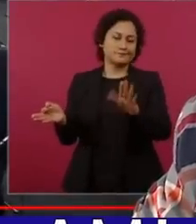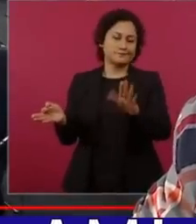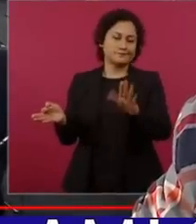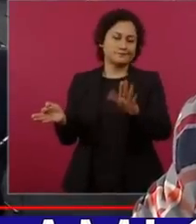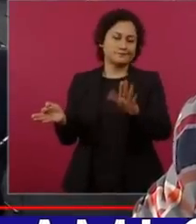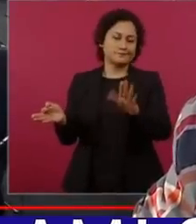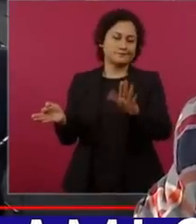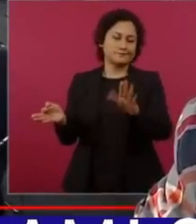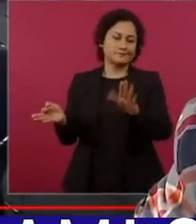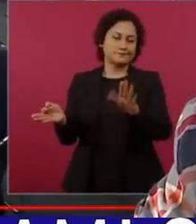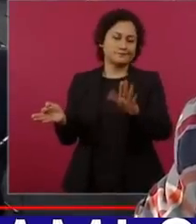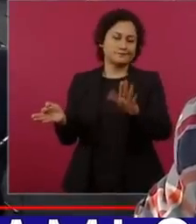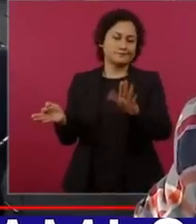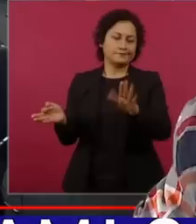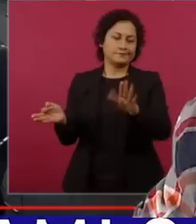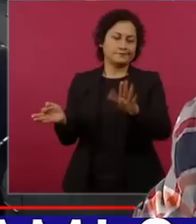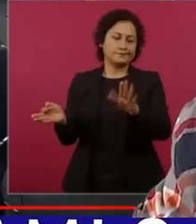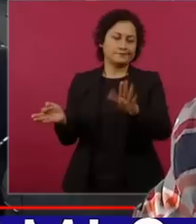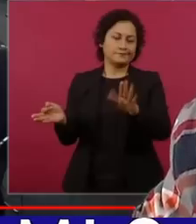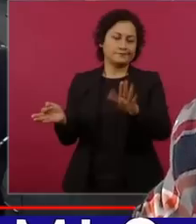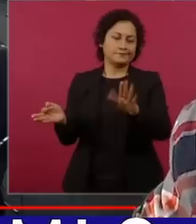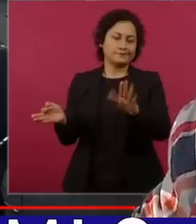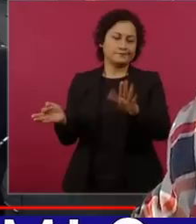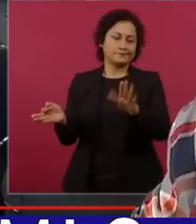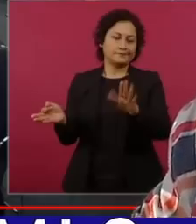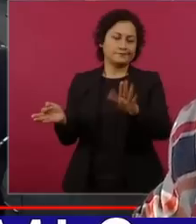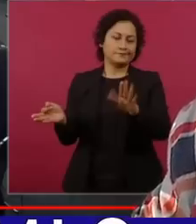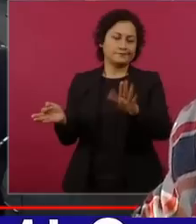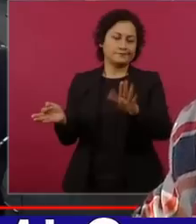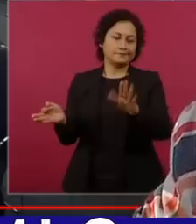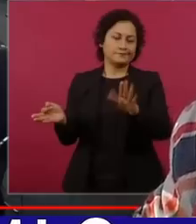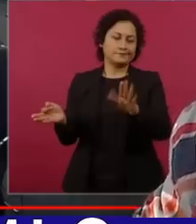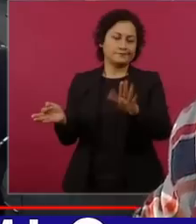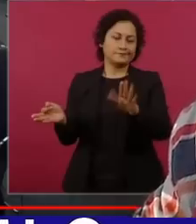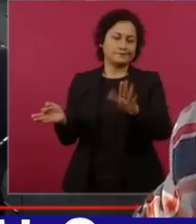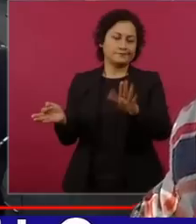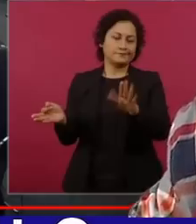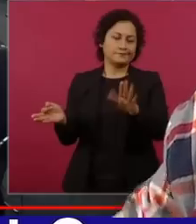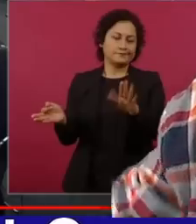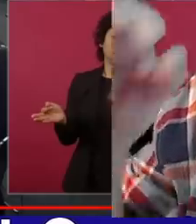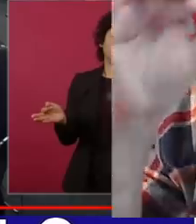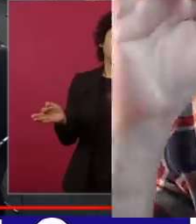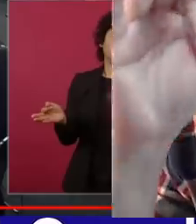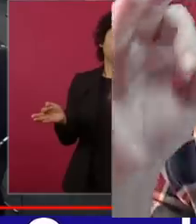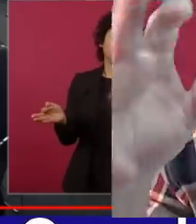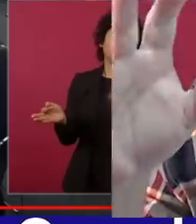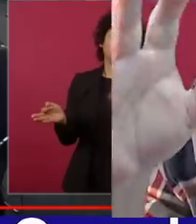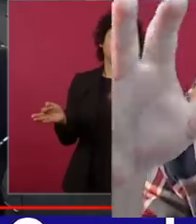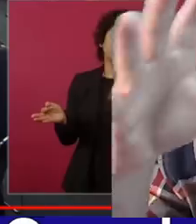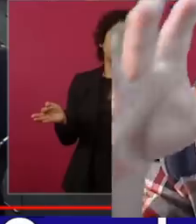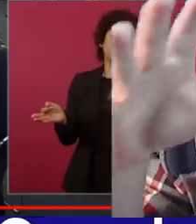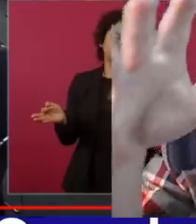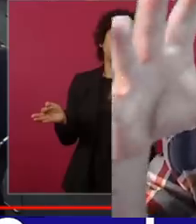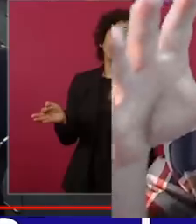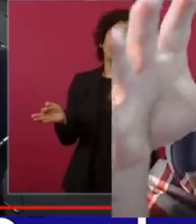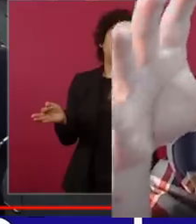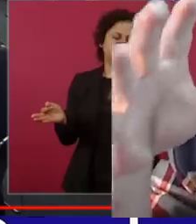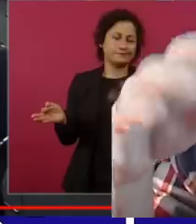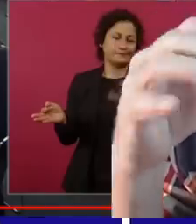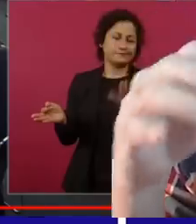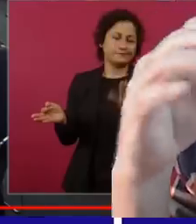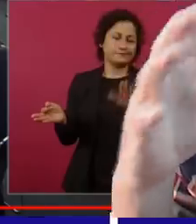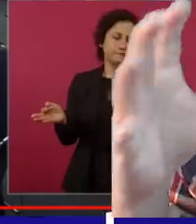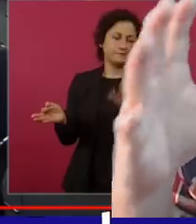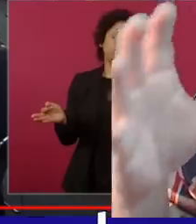Y este es el momento, amigos, en donde ya la señora Boluarte tiene que subirse por las paredes, porque a nivel mundial, esto es lo increíble,